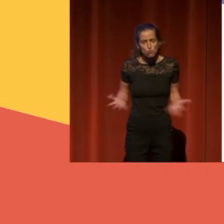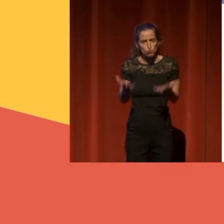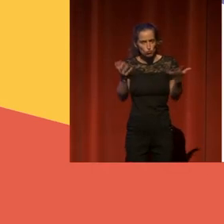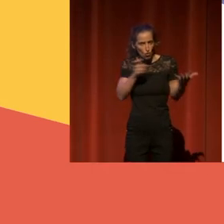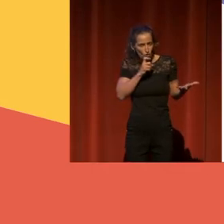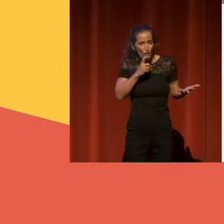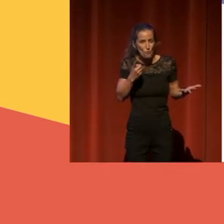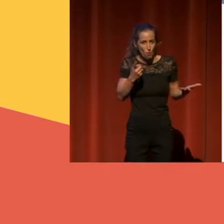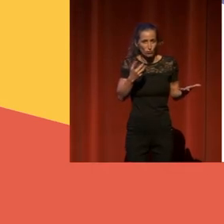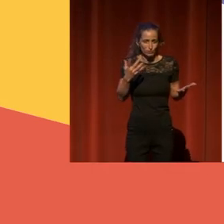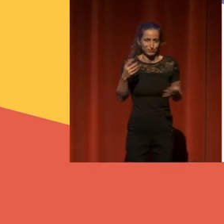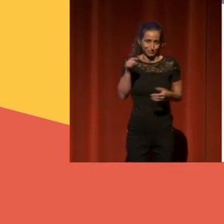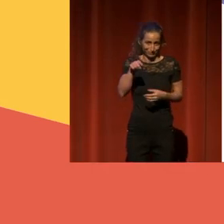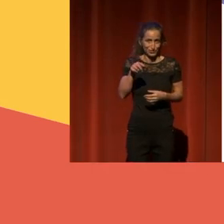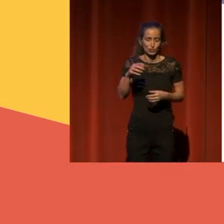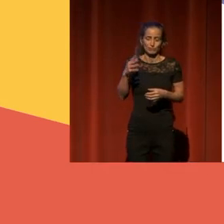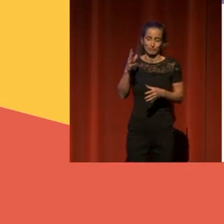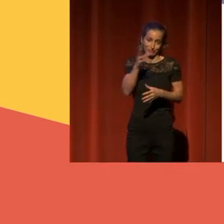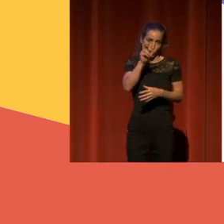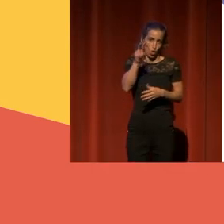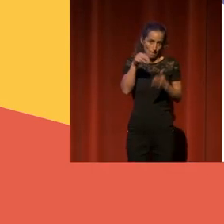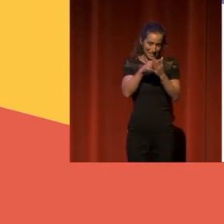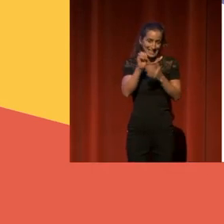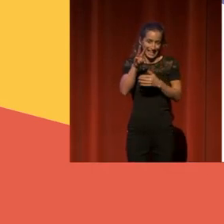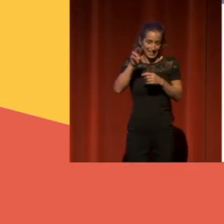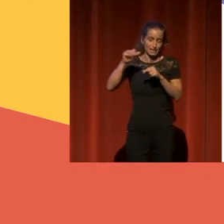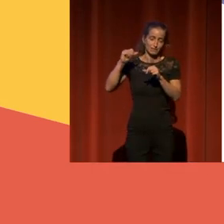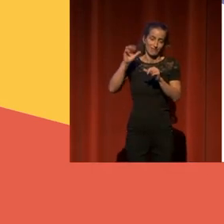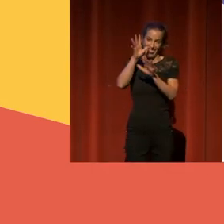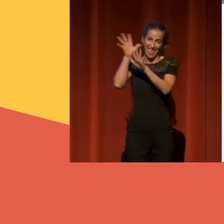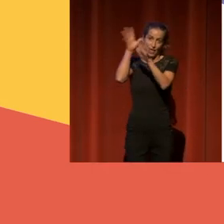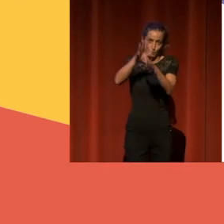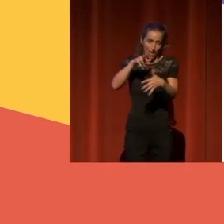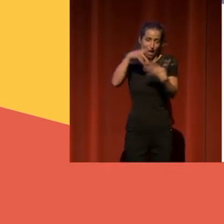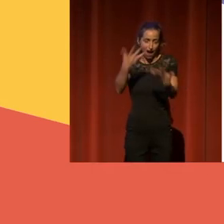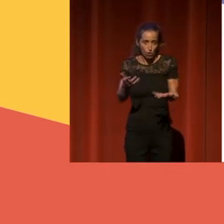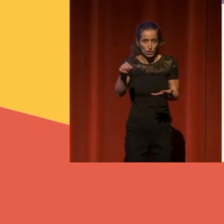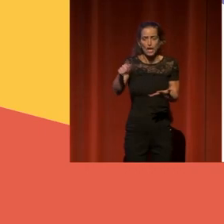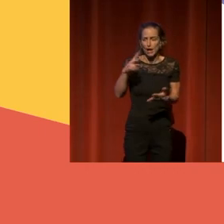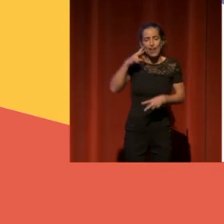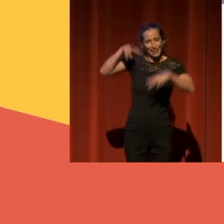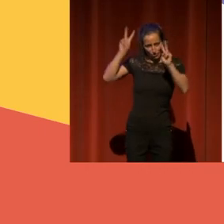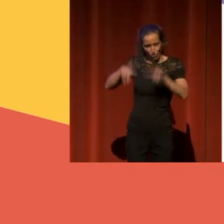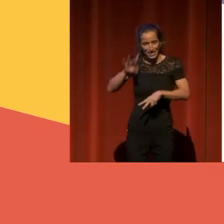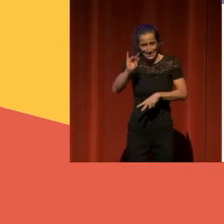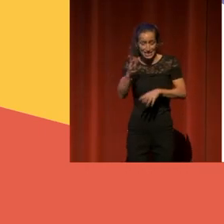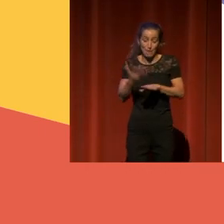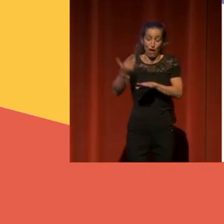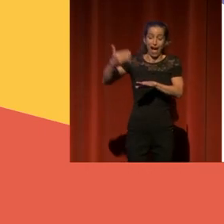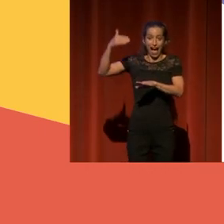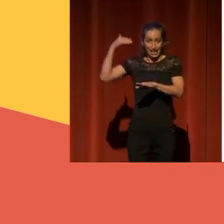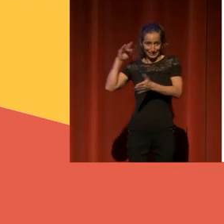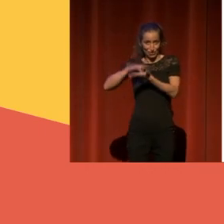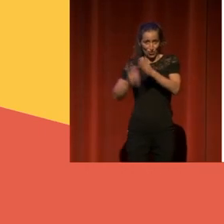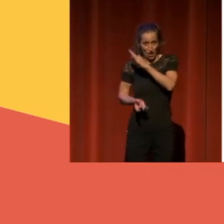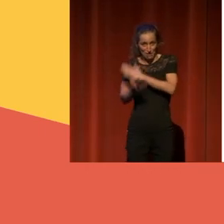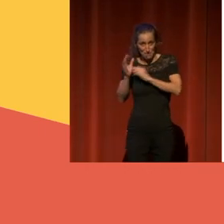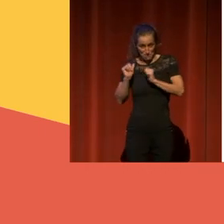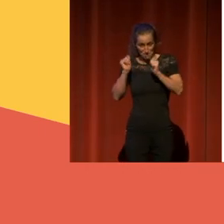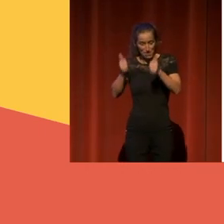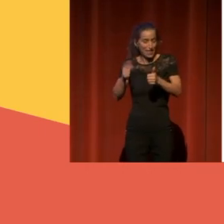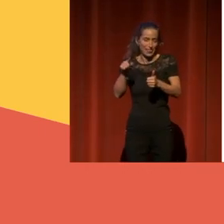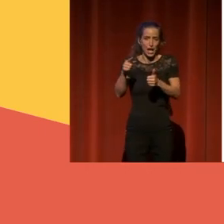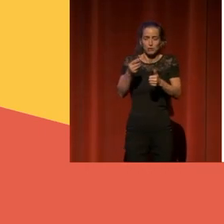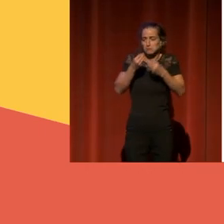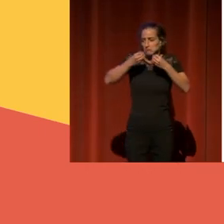pues 10 años después, están claramente reconocidas, pero que, digamos, en aquel contexto, en aquel momento, no eran tan